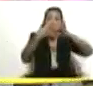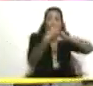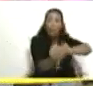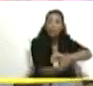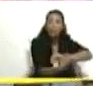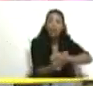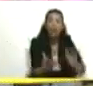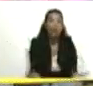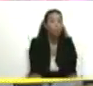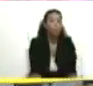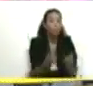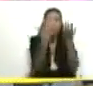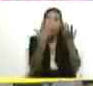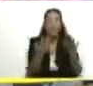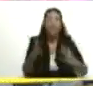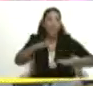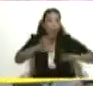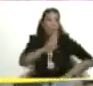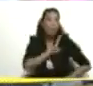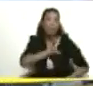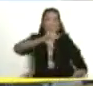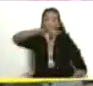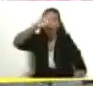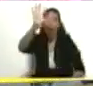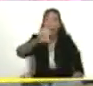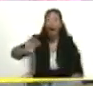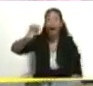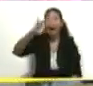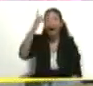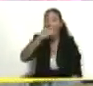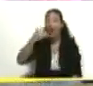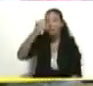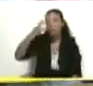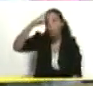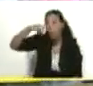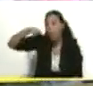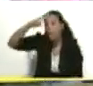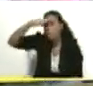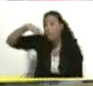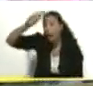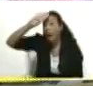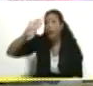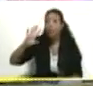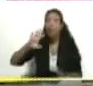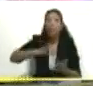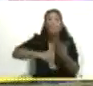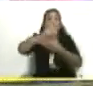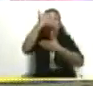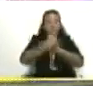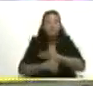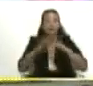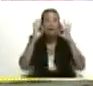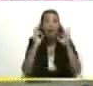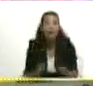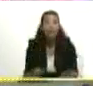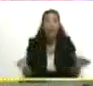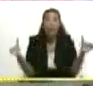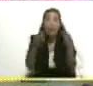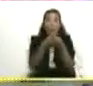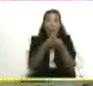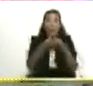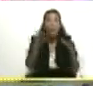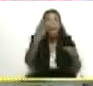el rescate de los ritmos y bailes originales afrocubanos. Y montaron el proyecto experimental Grupo